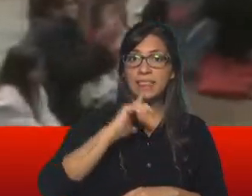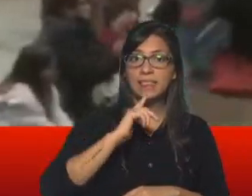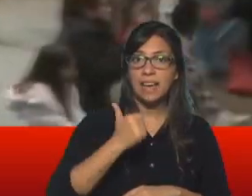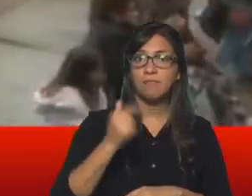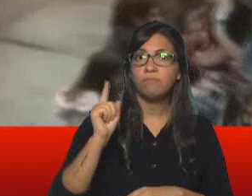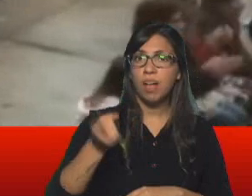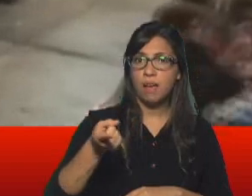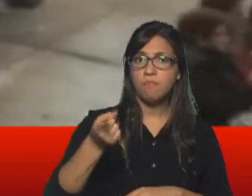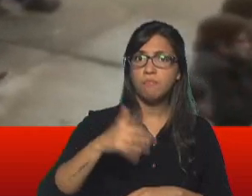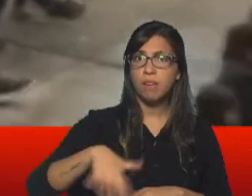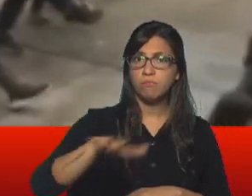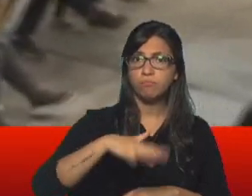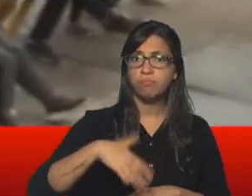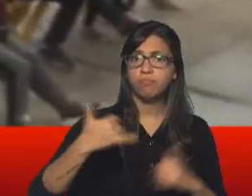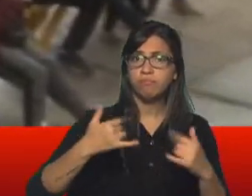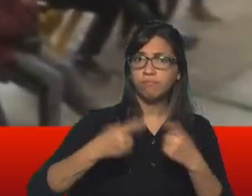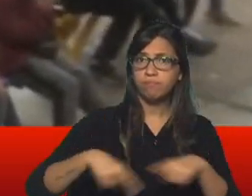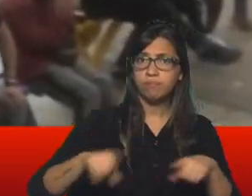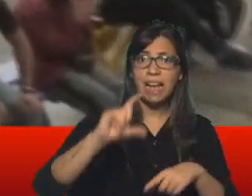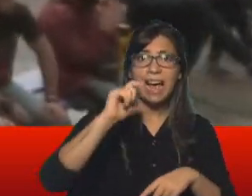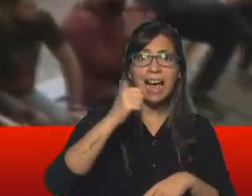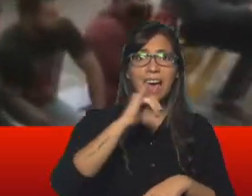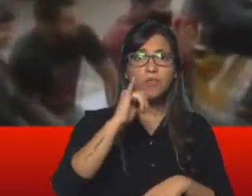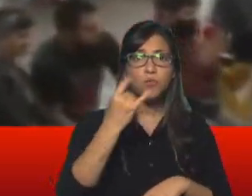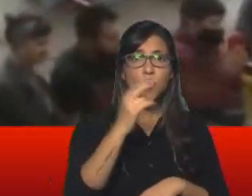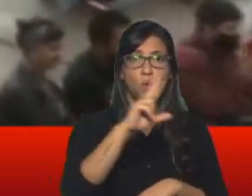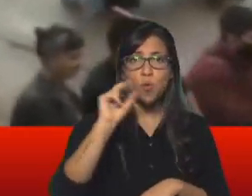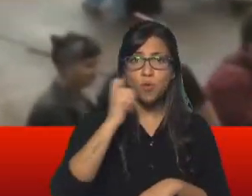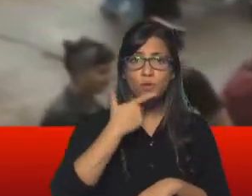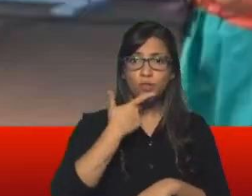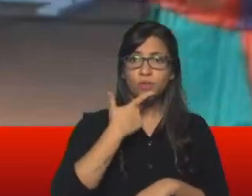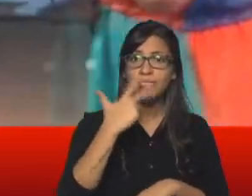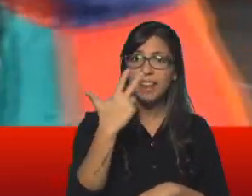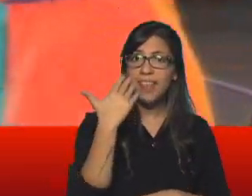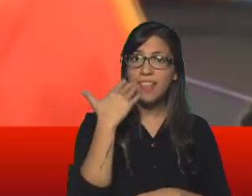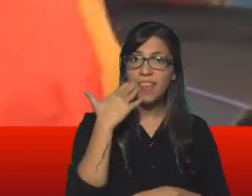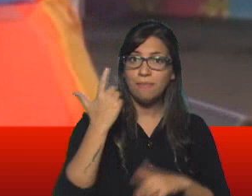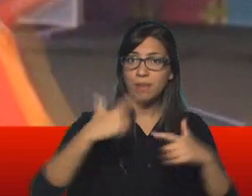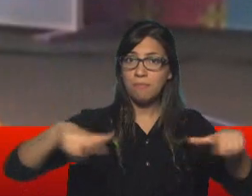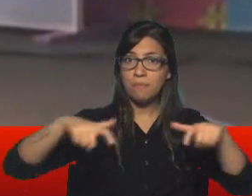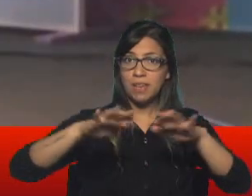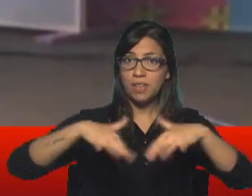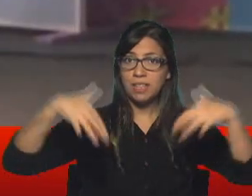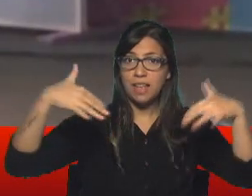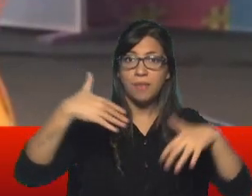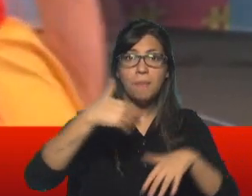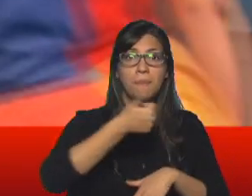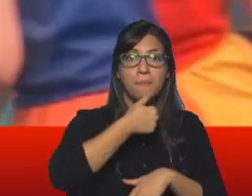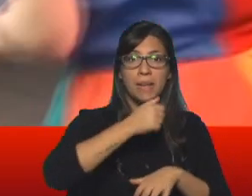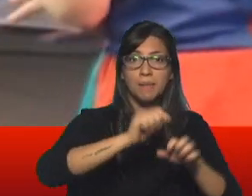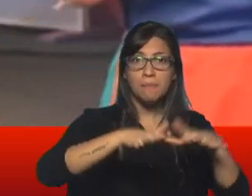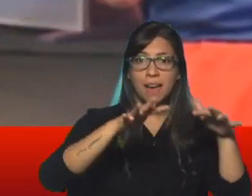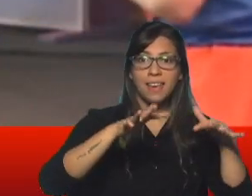Juana Zurduy, tenemos también a los Cazurros a las 15, que están en el microestadio, Mate Magia en la nave